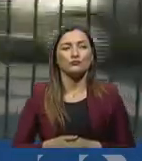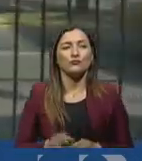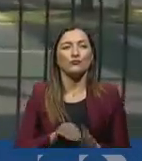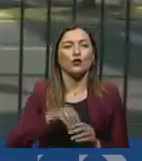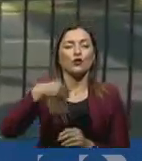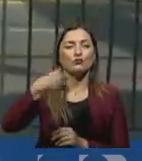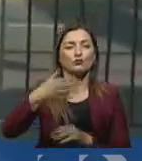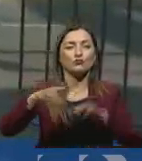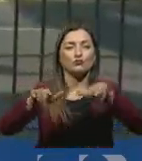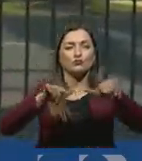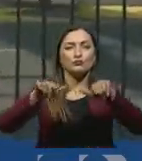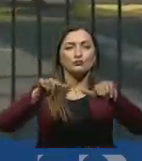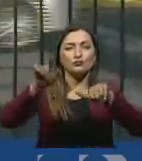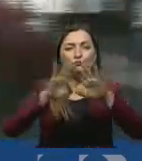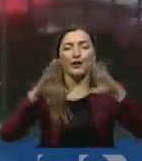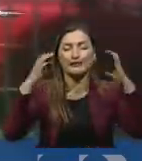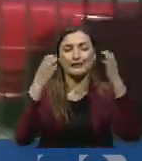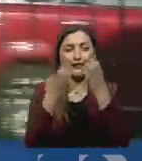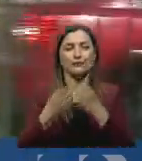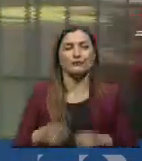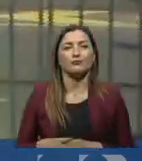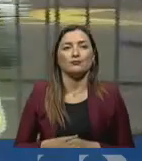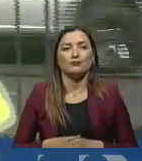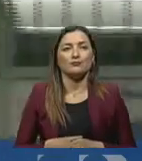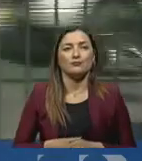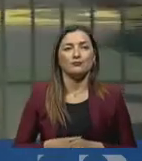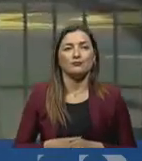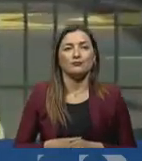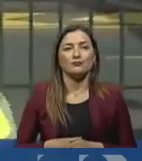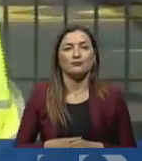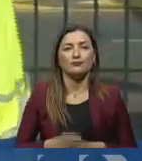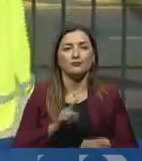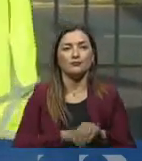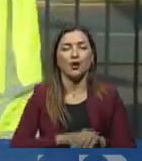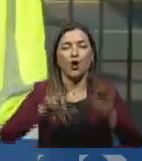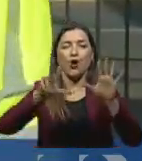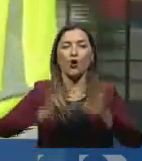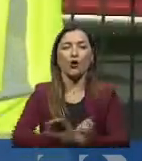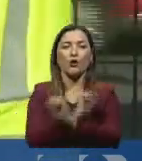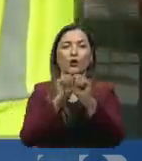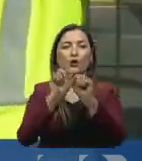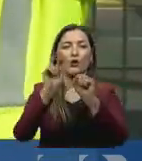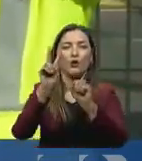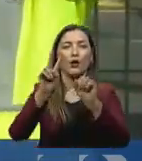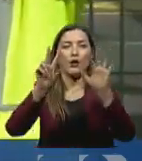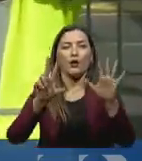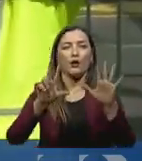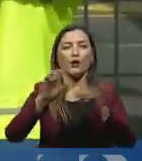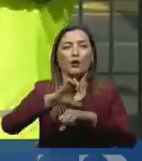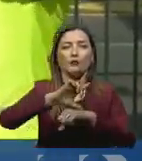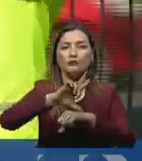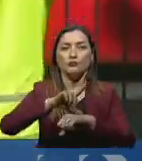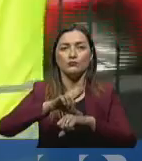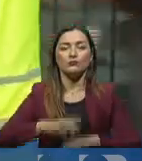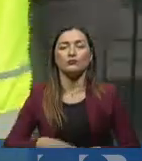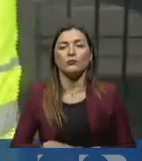exteriores de este estadio olímpico al momento cuando son exactamente las 8 de la mañana con 28 minutos haya